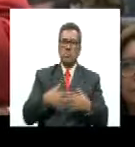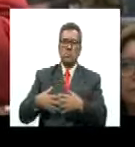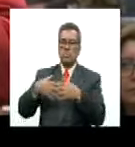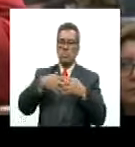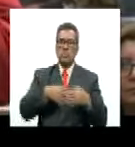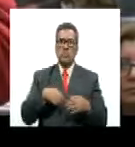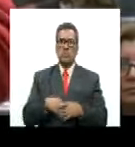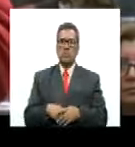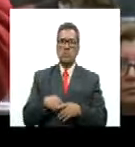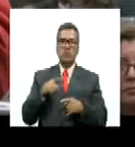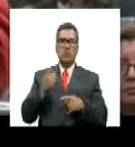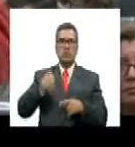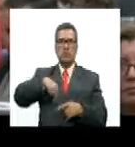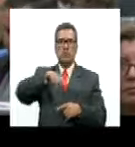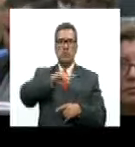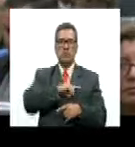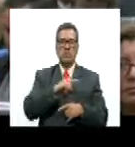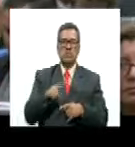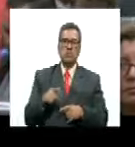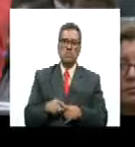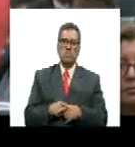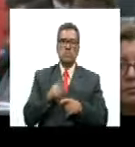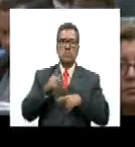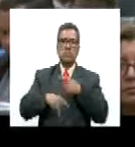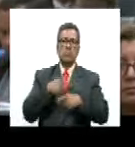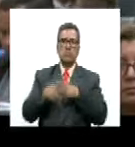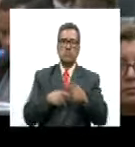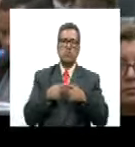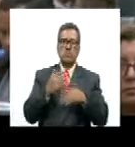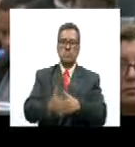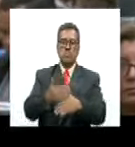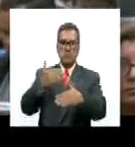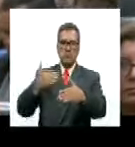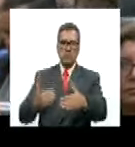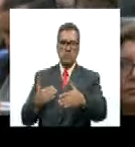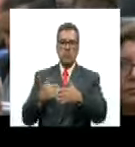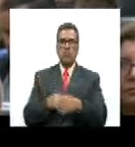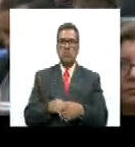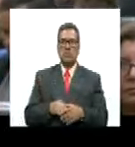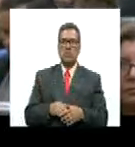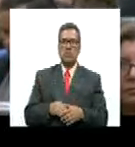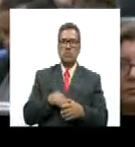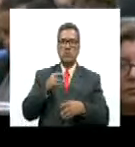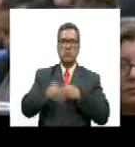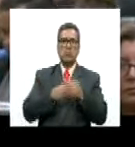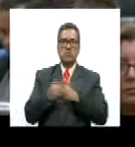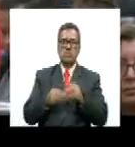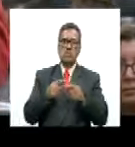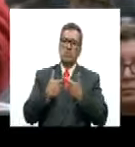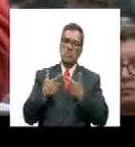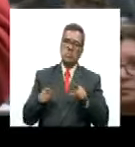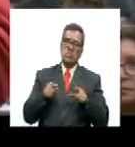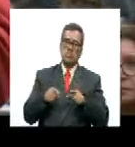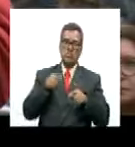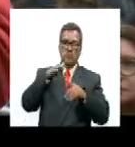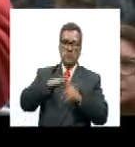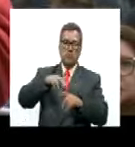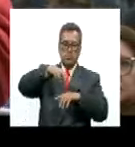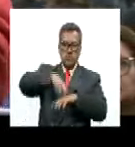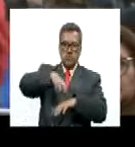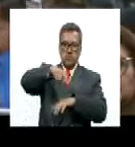Unidos, nos deja a nosotros, en lugar de desarrollo, atraso. En lugar de independencia,